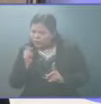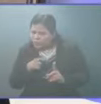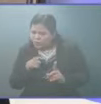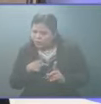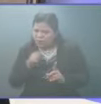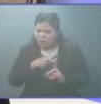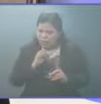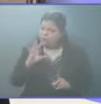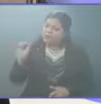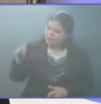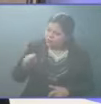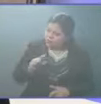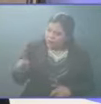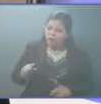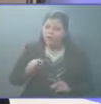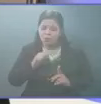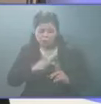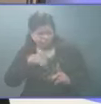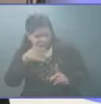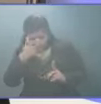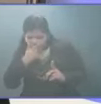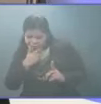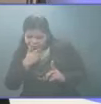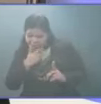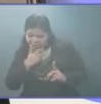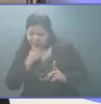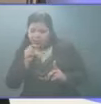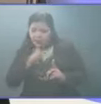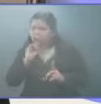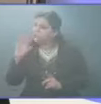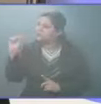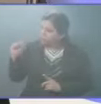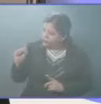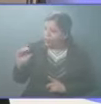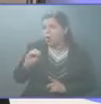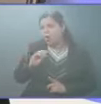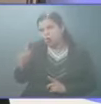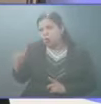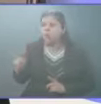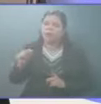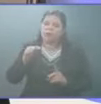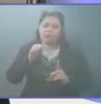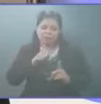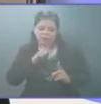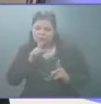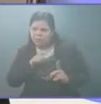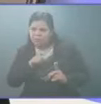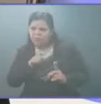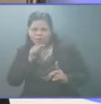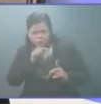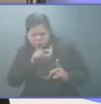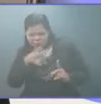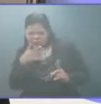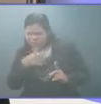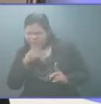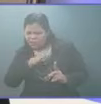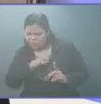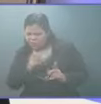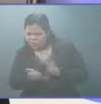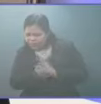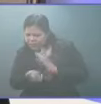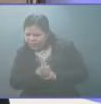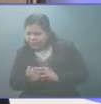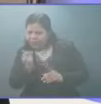sí o no. ¿Usted se siente más triste en estos días? Sí o no. ¿Usted se siente que las capacidades físicas a